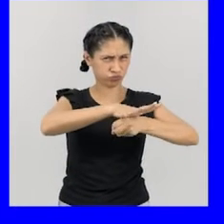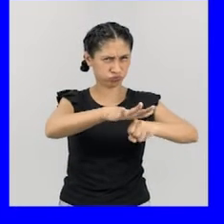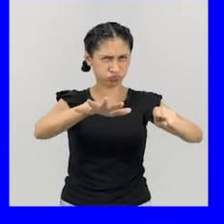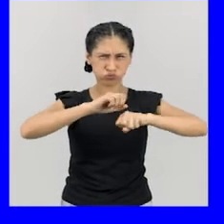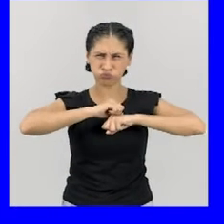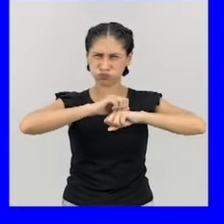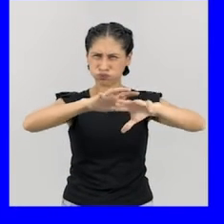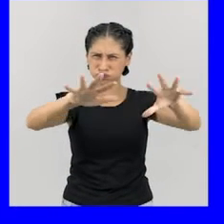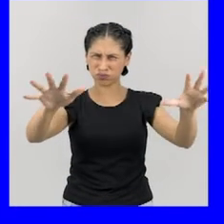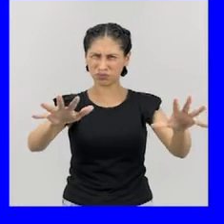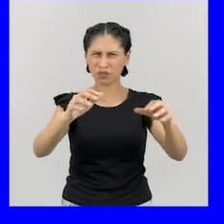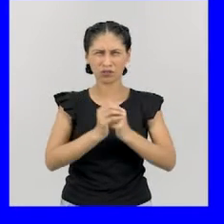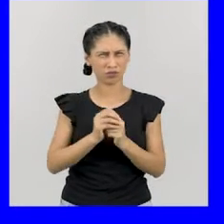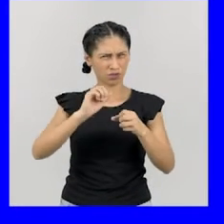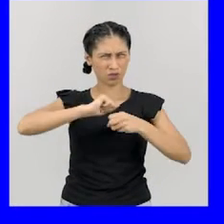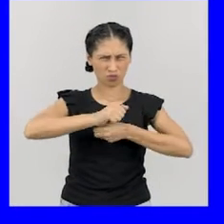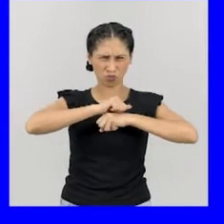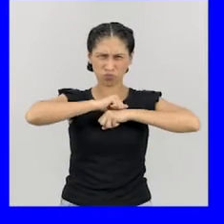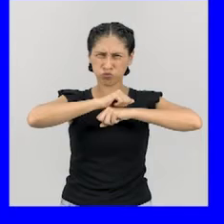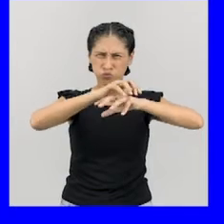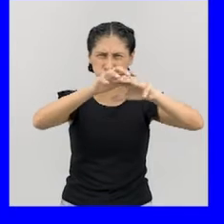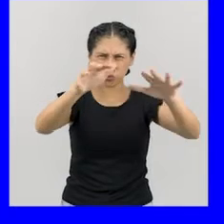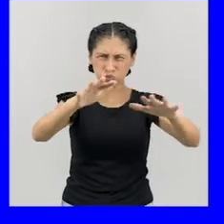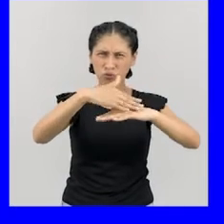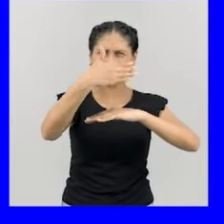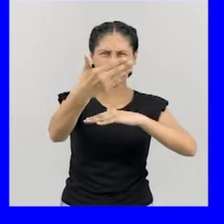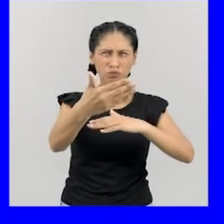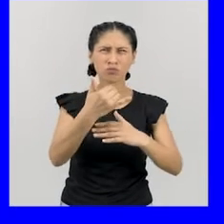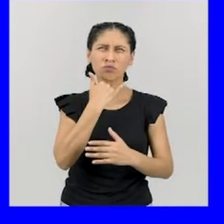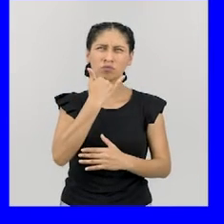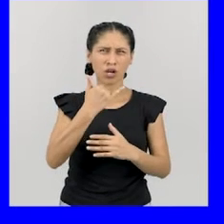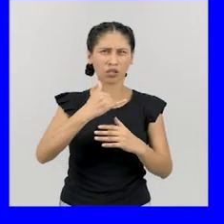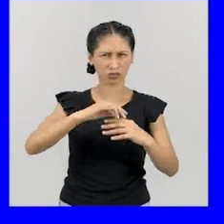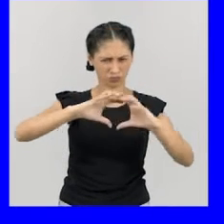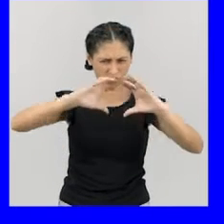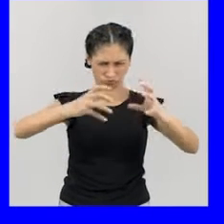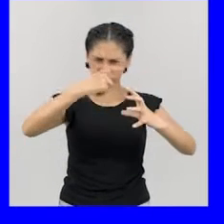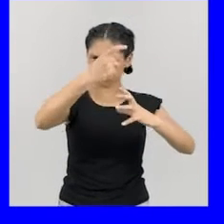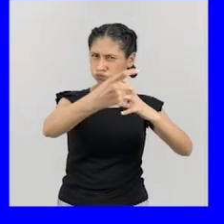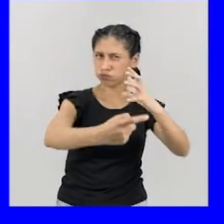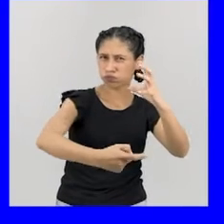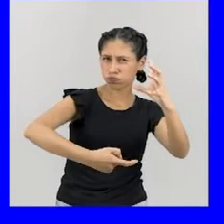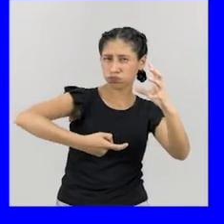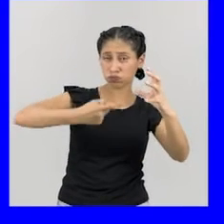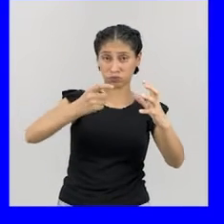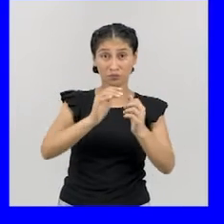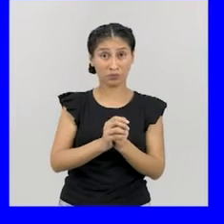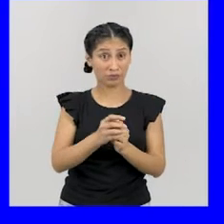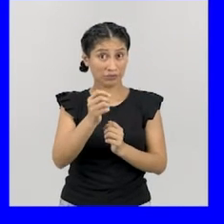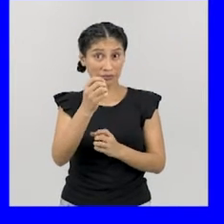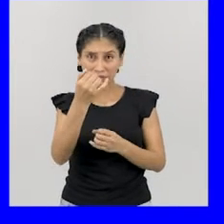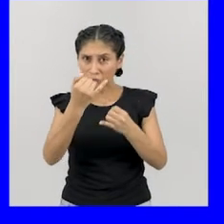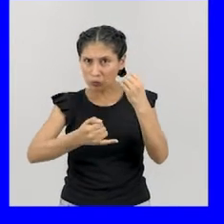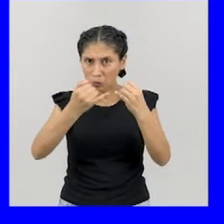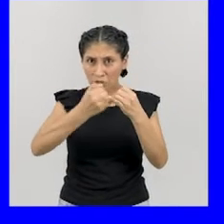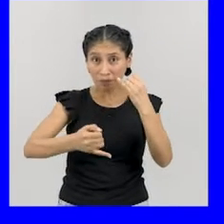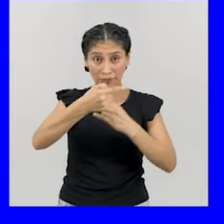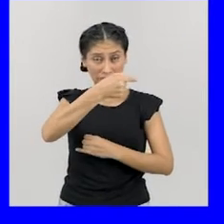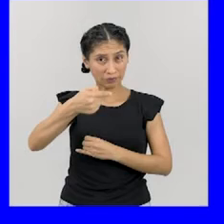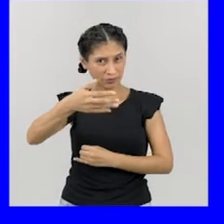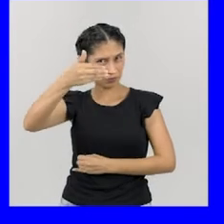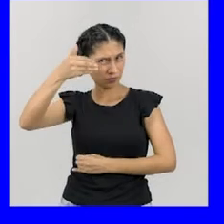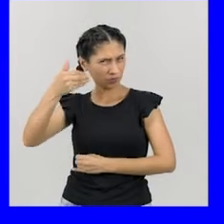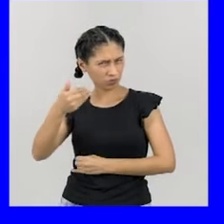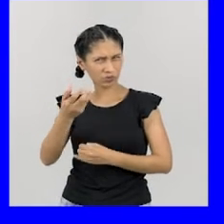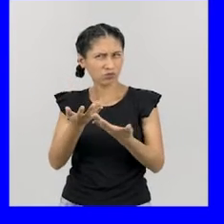Coronavirus. ¿Qué efectos genera el COVID-19 en el medio ambiente? Durante estas últimas semanas, además de las preocupantes noticias acerca